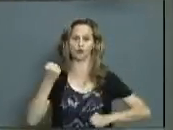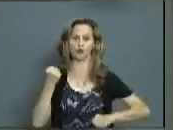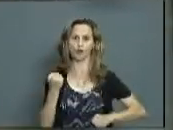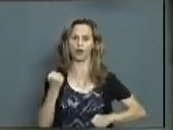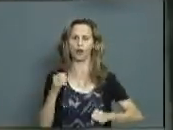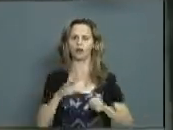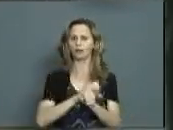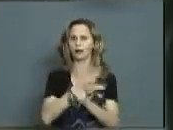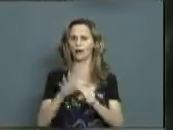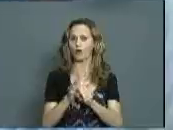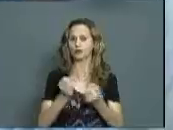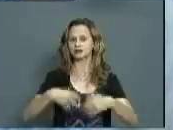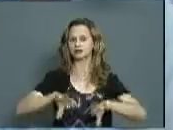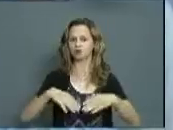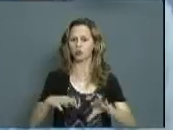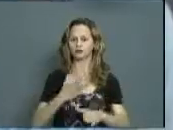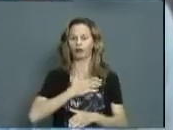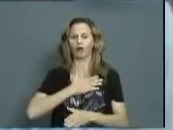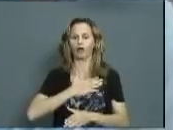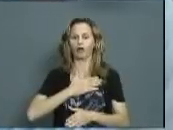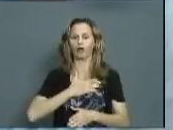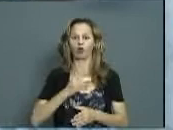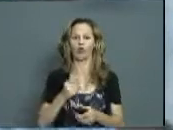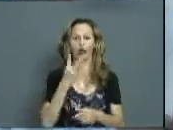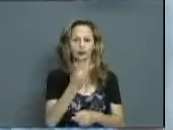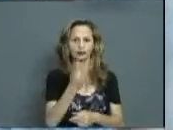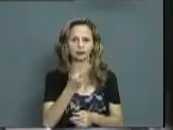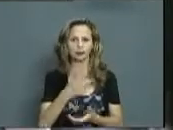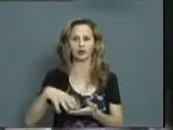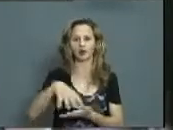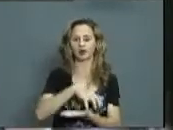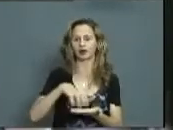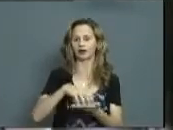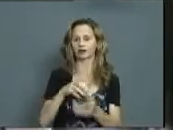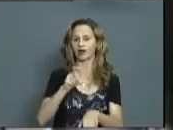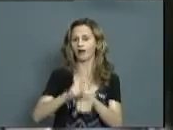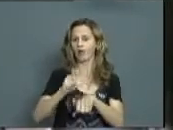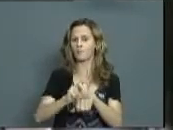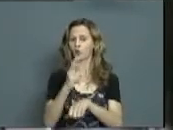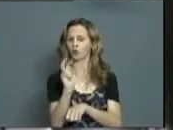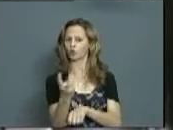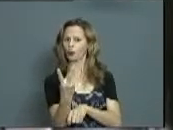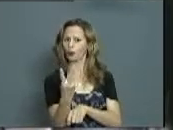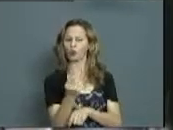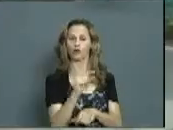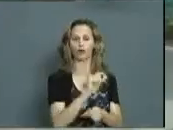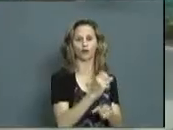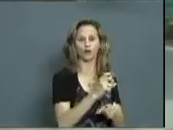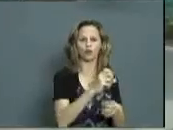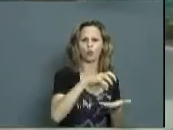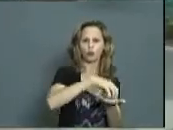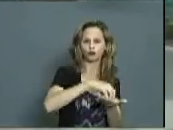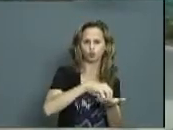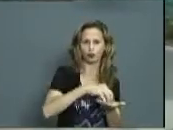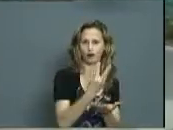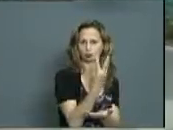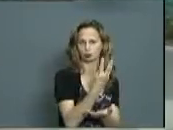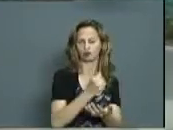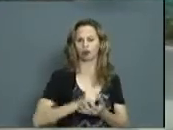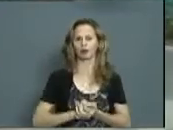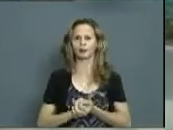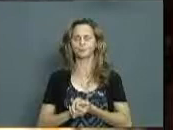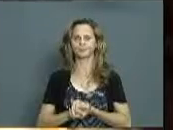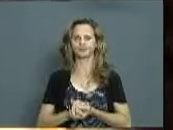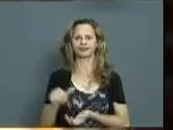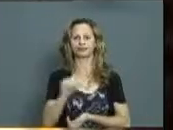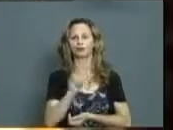pacientes con infecciones respiratorias agudas, 3 en la zona urbana y 2 en la rural. Asimismo, conoció que el Hospital Docente Clínico Quirúrgico